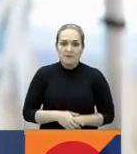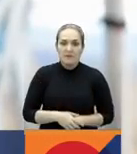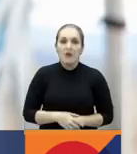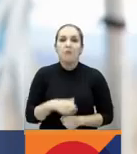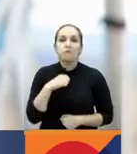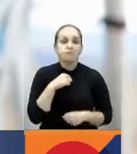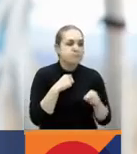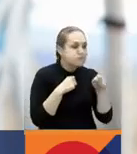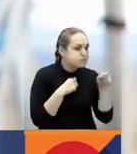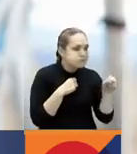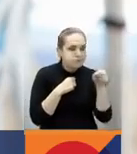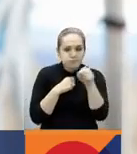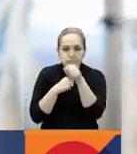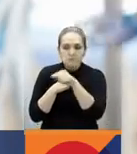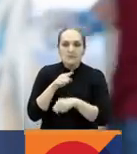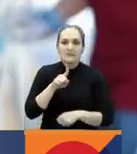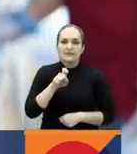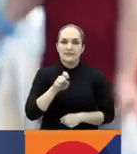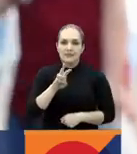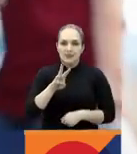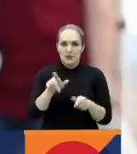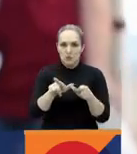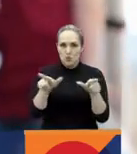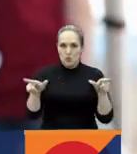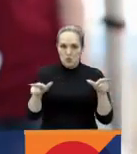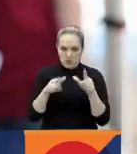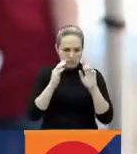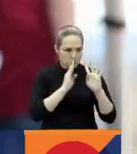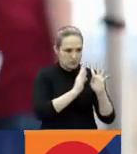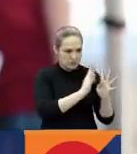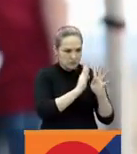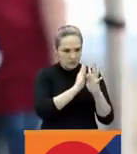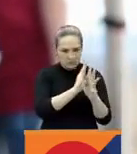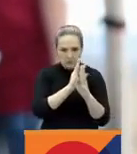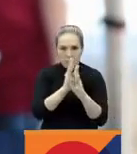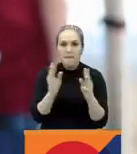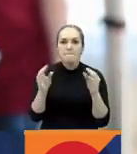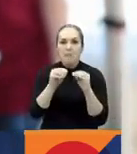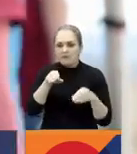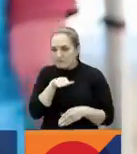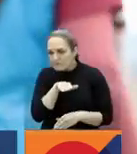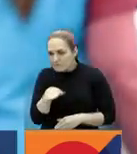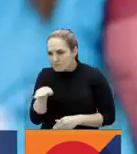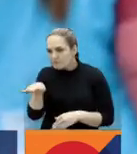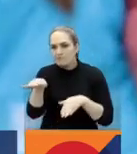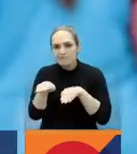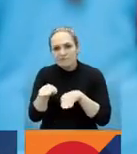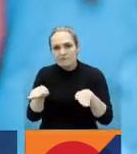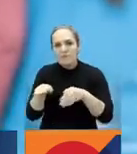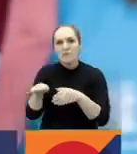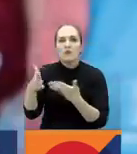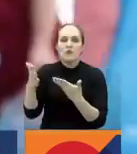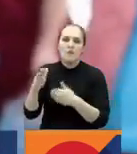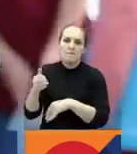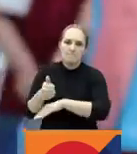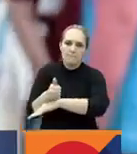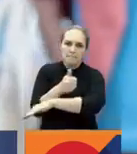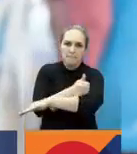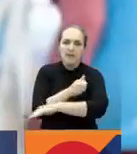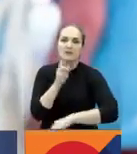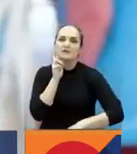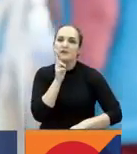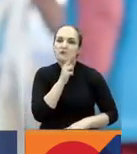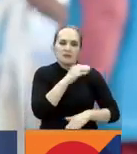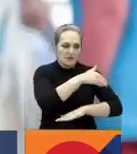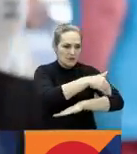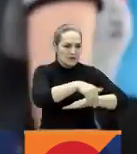activos brindando el servicio de vacunación, pero también tenemos las estrategias en territorio. Continuamos en bares, restaurantes, en la 70, en el